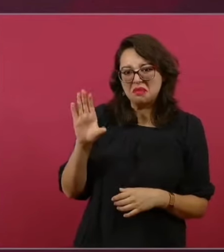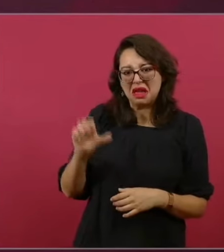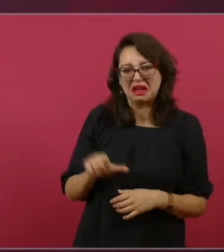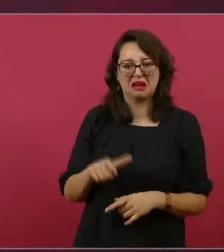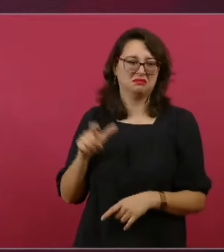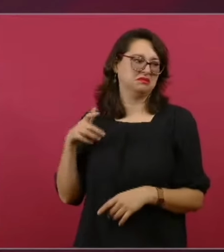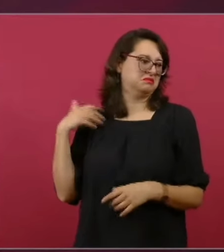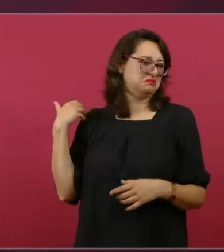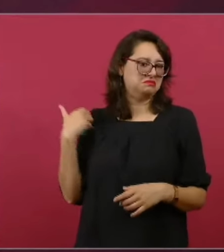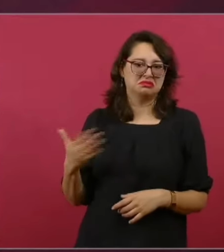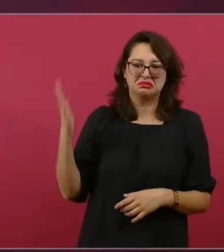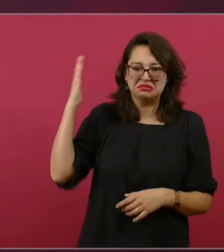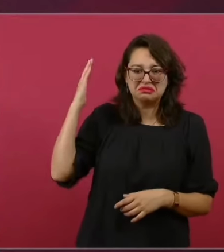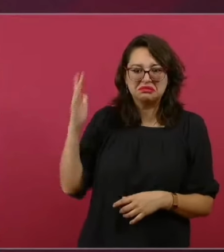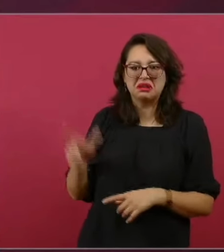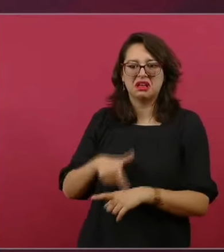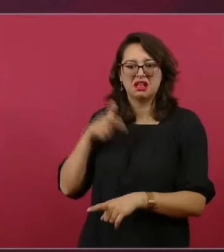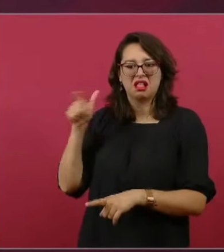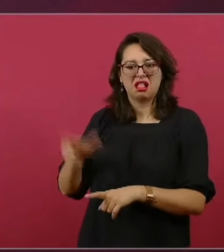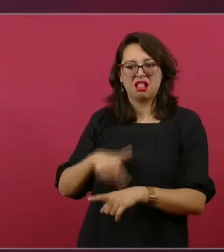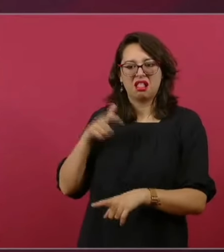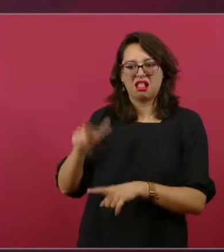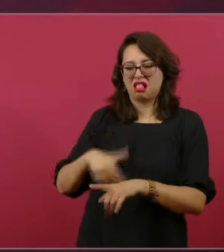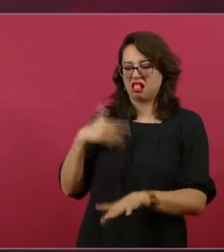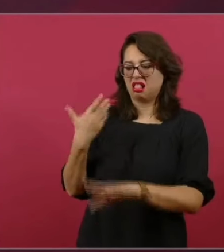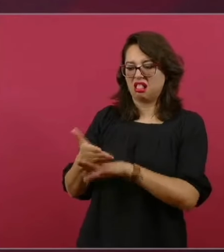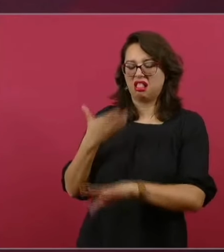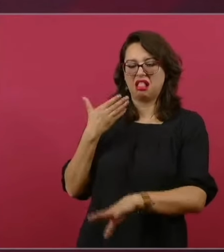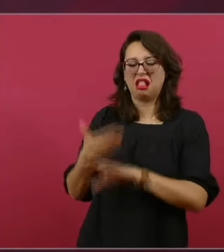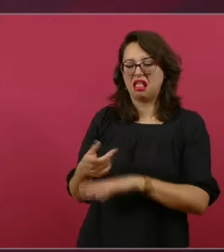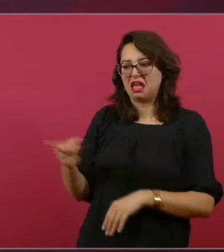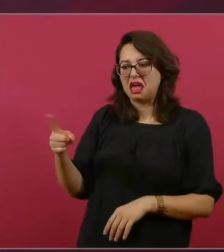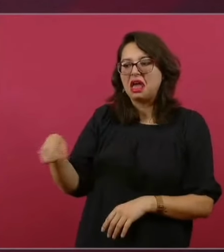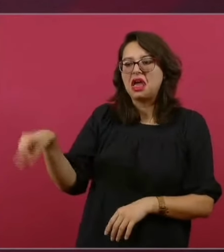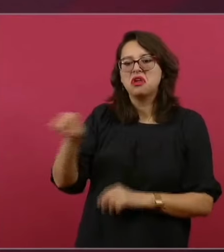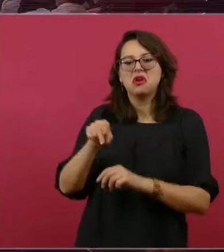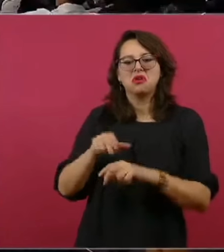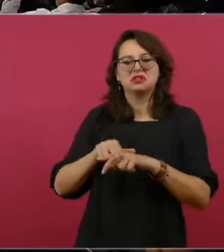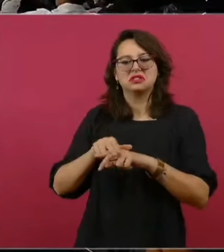burlándose de los ninis.